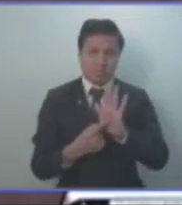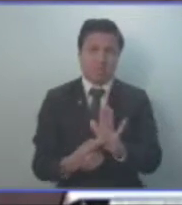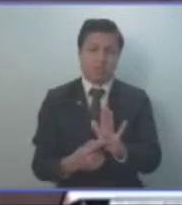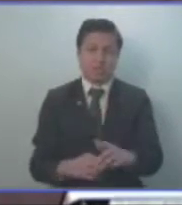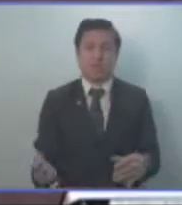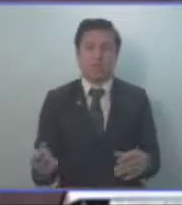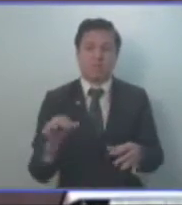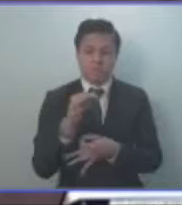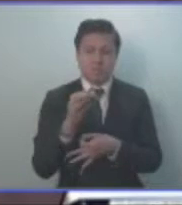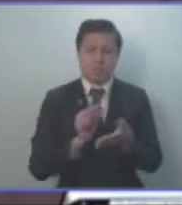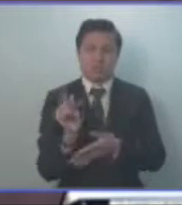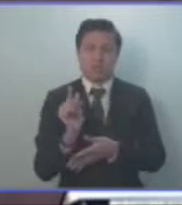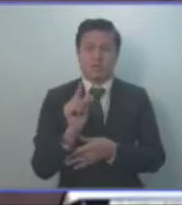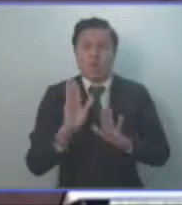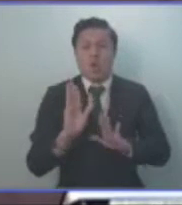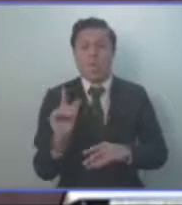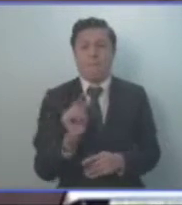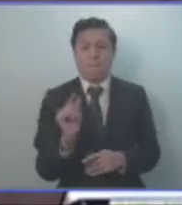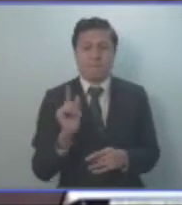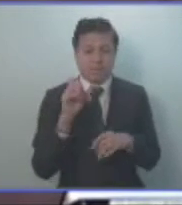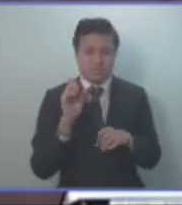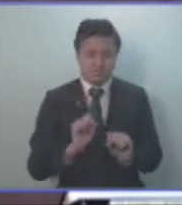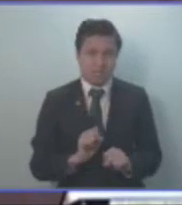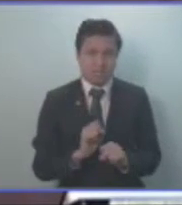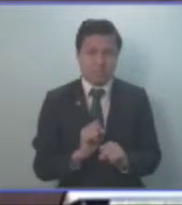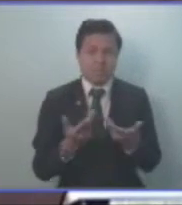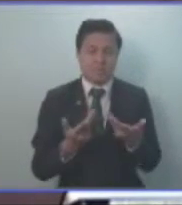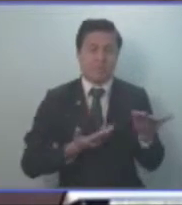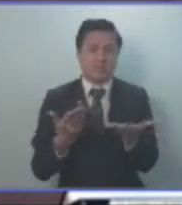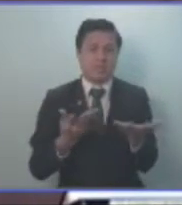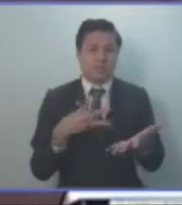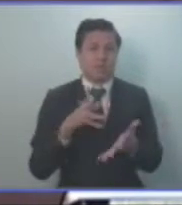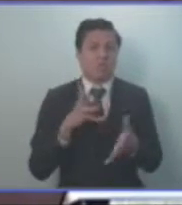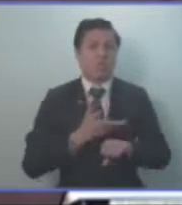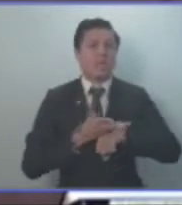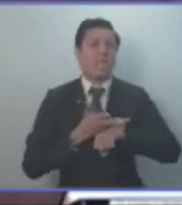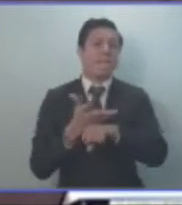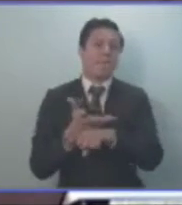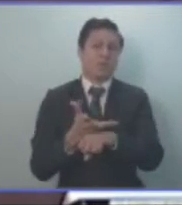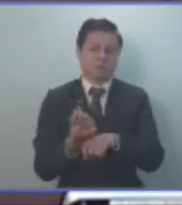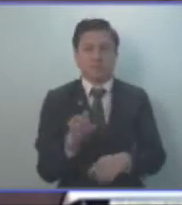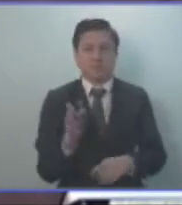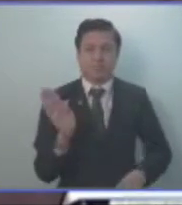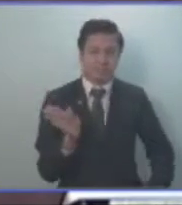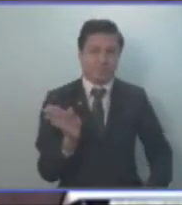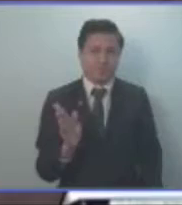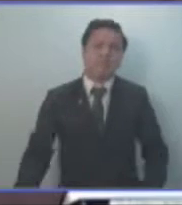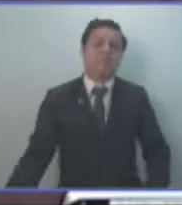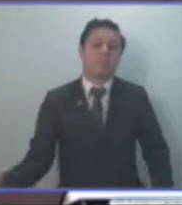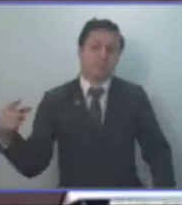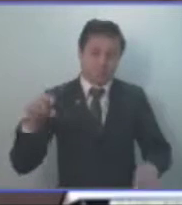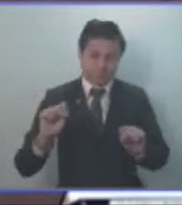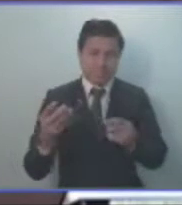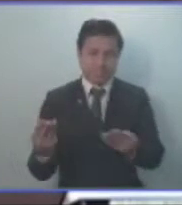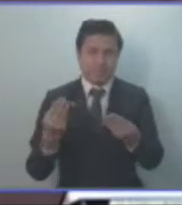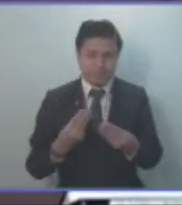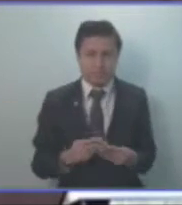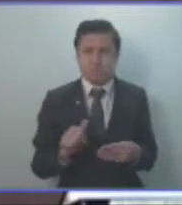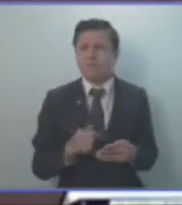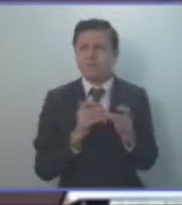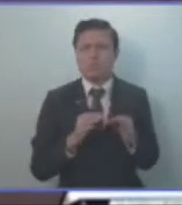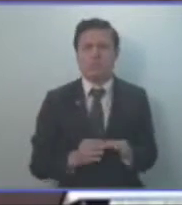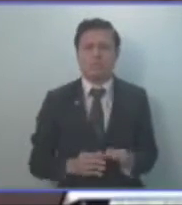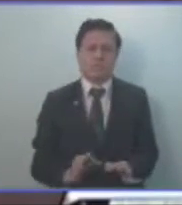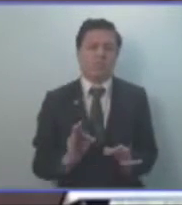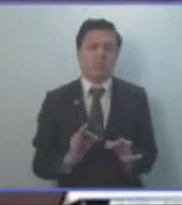de la concesión o del permiso para la prestación del servicio público de transporte de pasajeros otorgado en cualquiera de